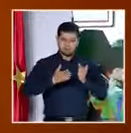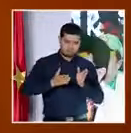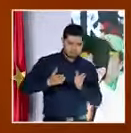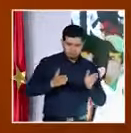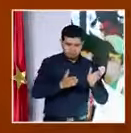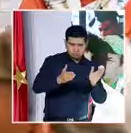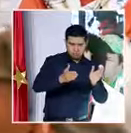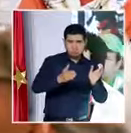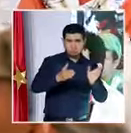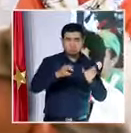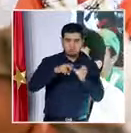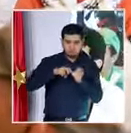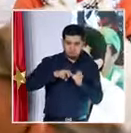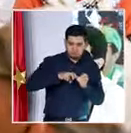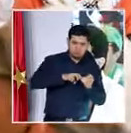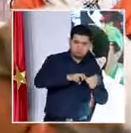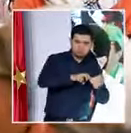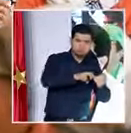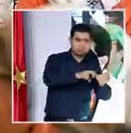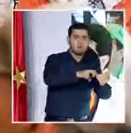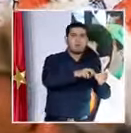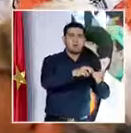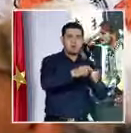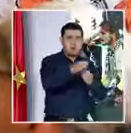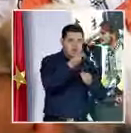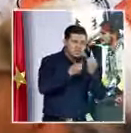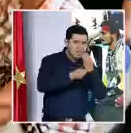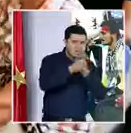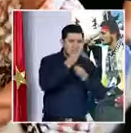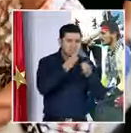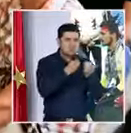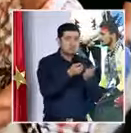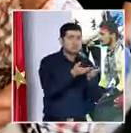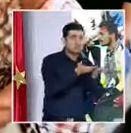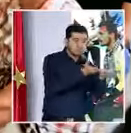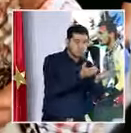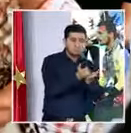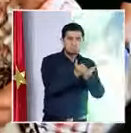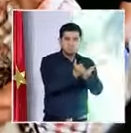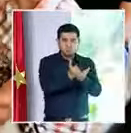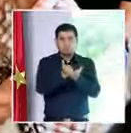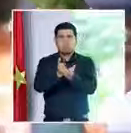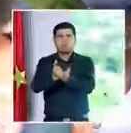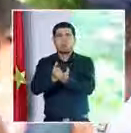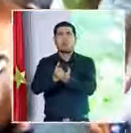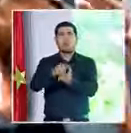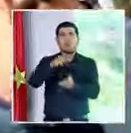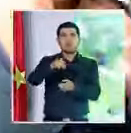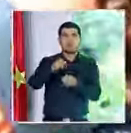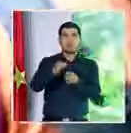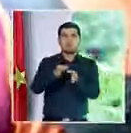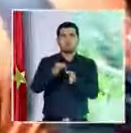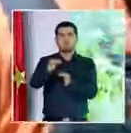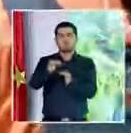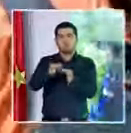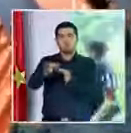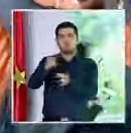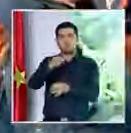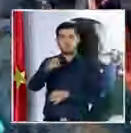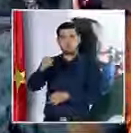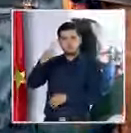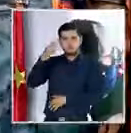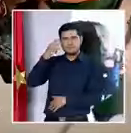de nuestra región y facilitamos el suministro de productos alimentarios, no alimentarios y de salud en los municipios afectados por el